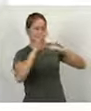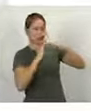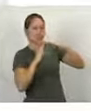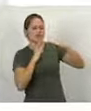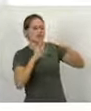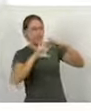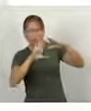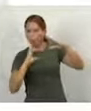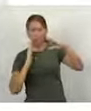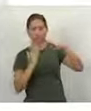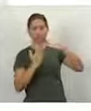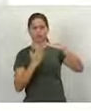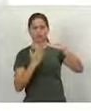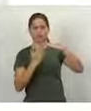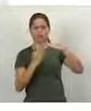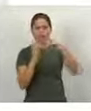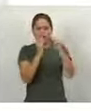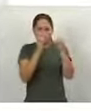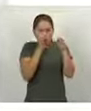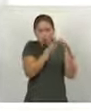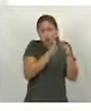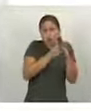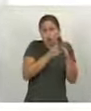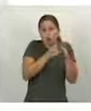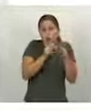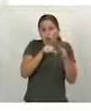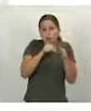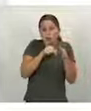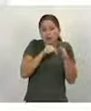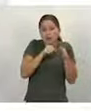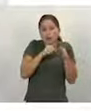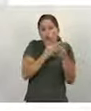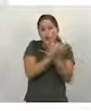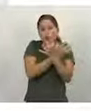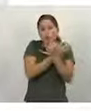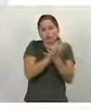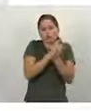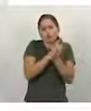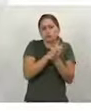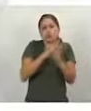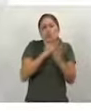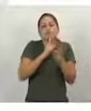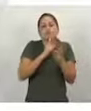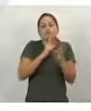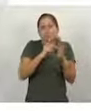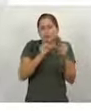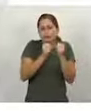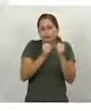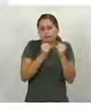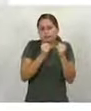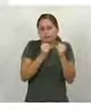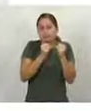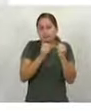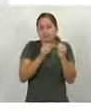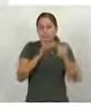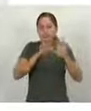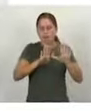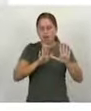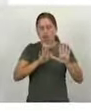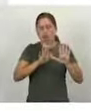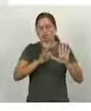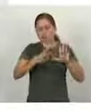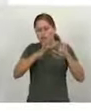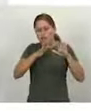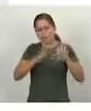todo. En un rincón, calados los huesos de la humedad y frío, esperé con